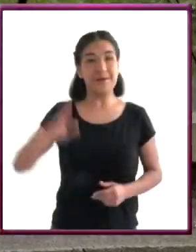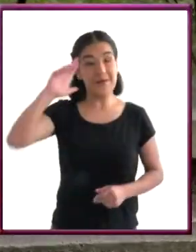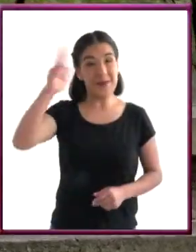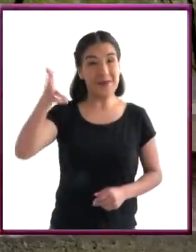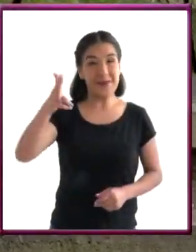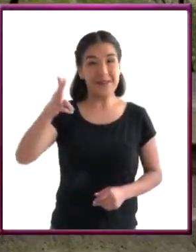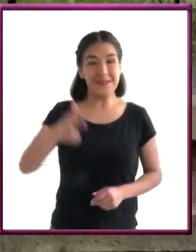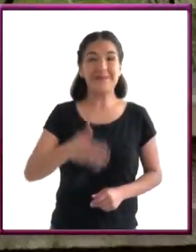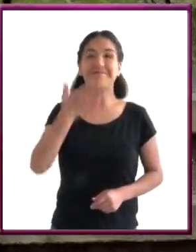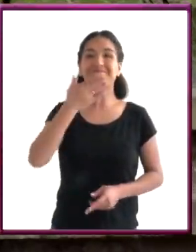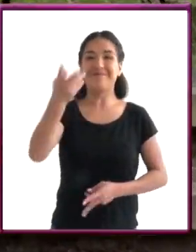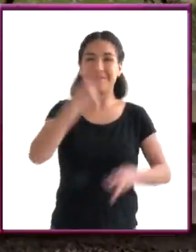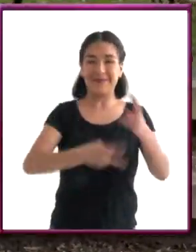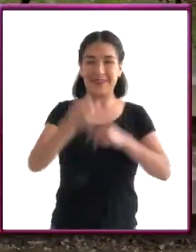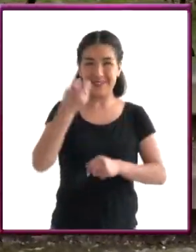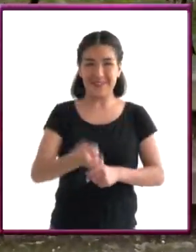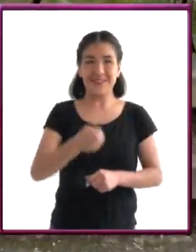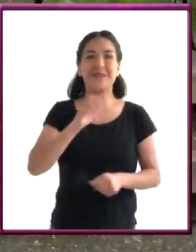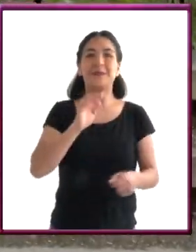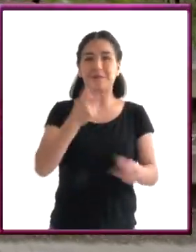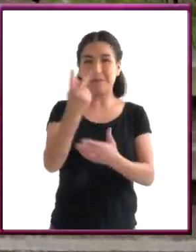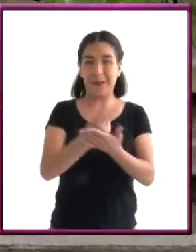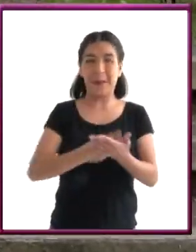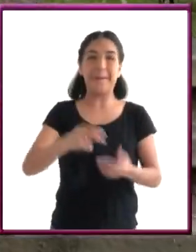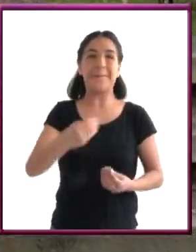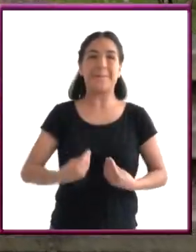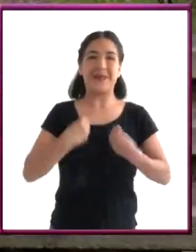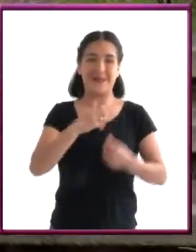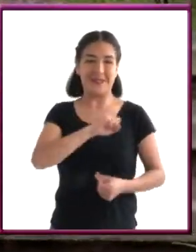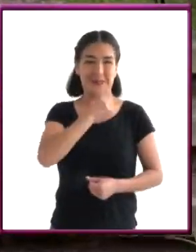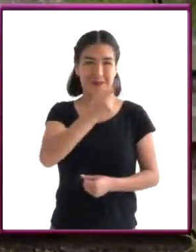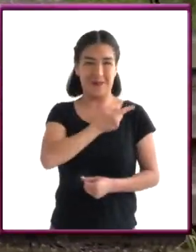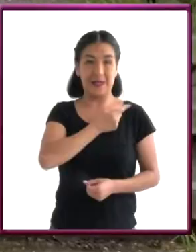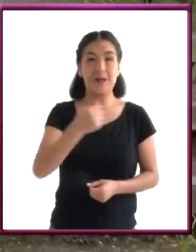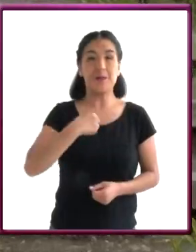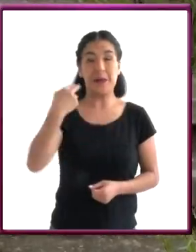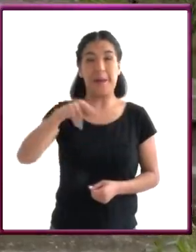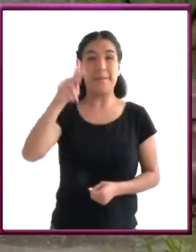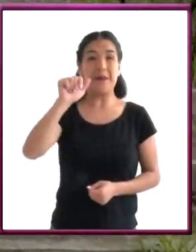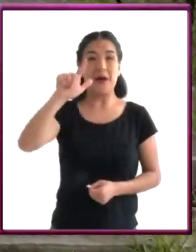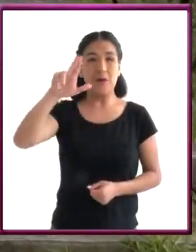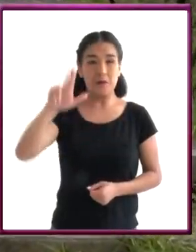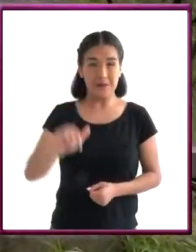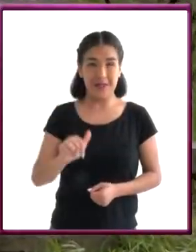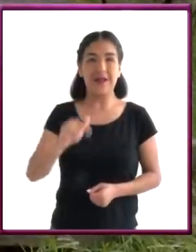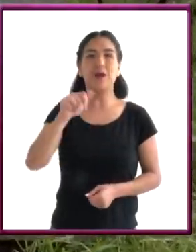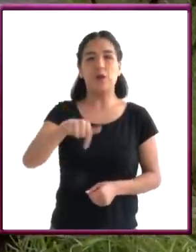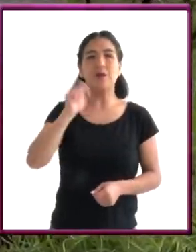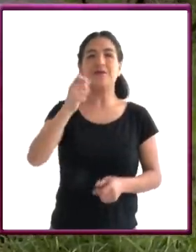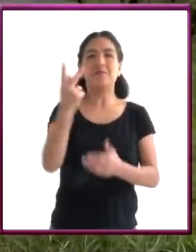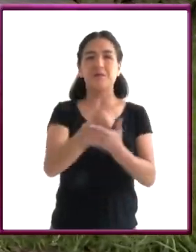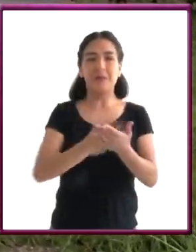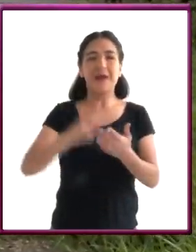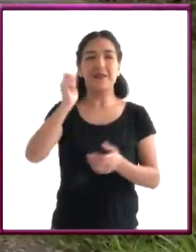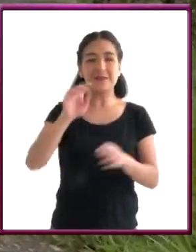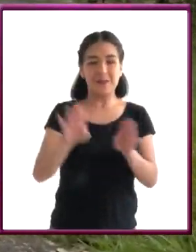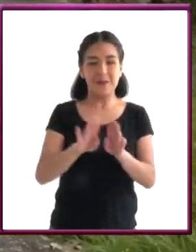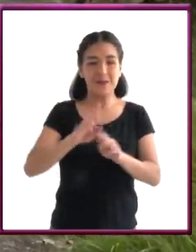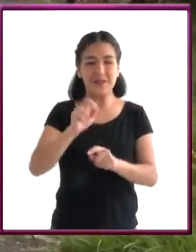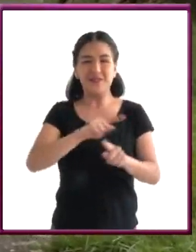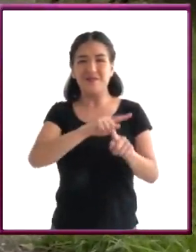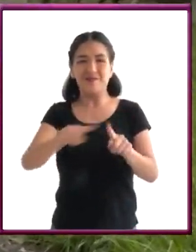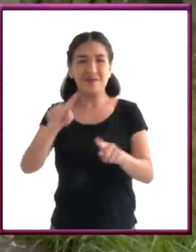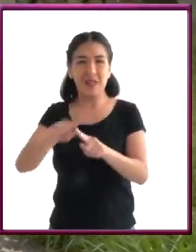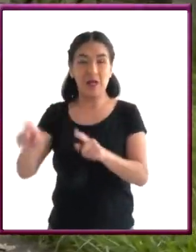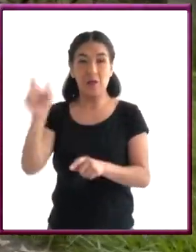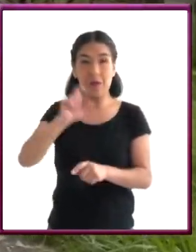Hola, les doy la bienvenida a esta sección de Vida Saludable. Yo soy Paula Valdés y hoy tendremos un programa dedicado a una habilidad que una